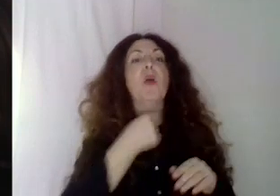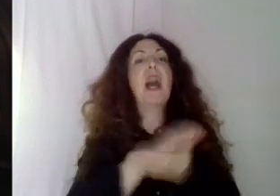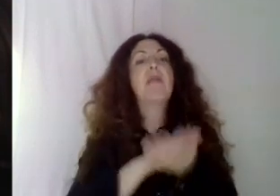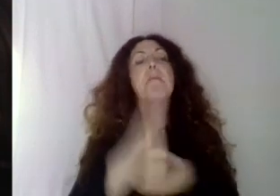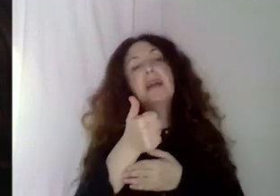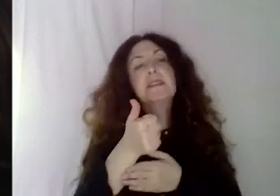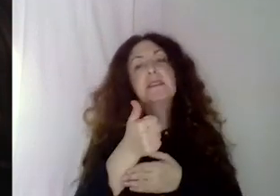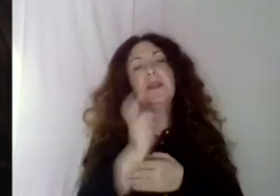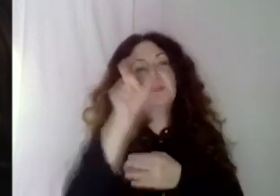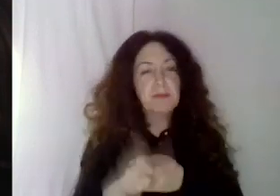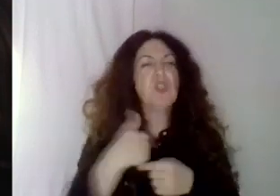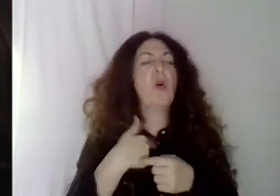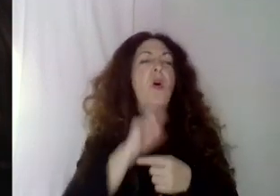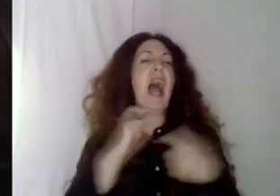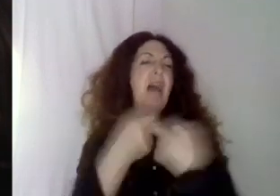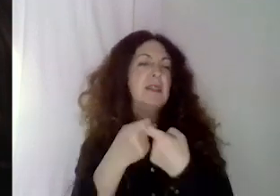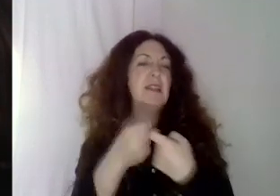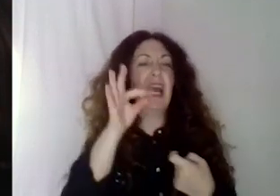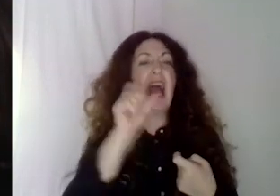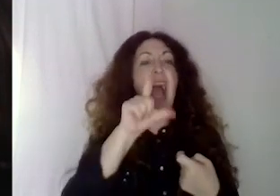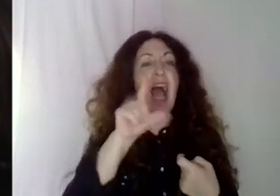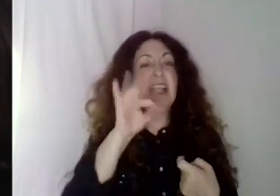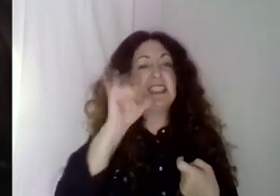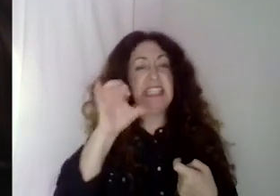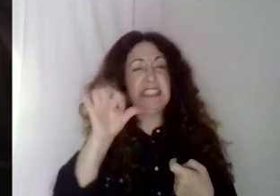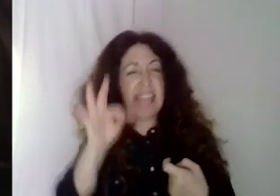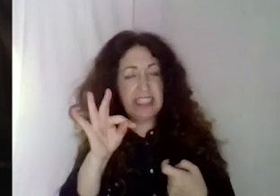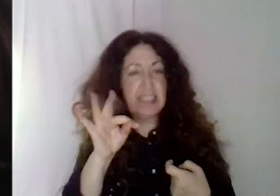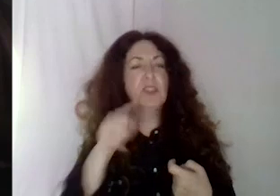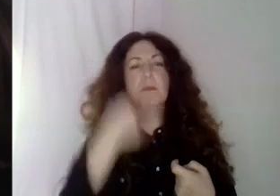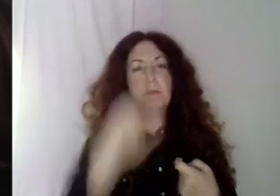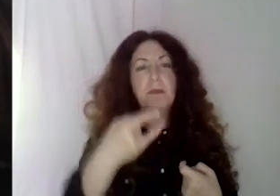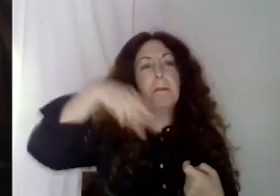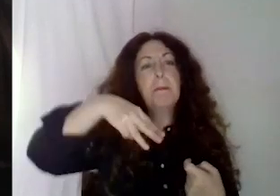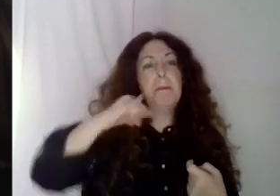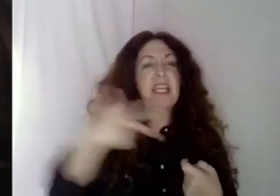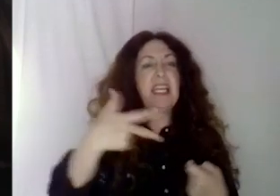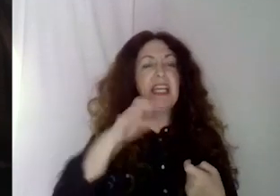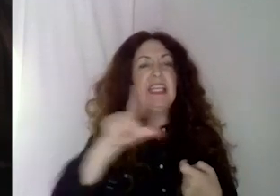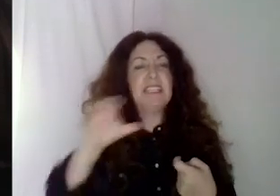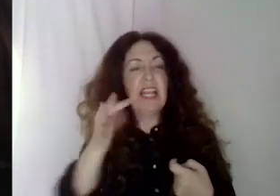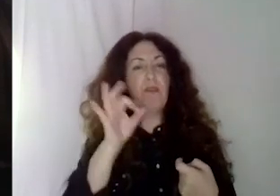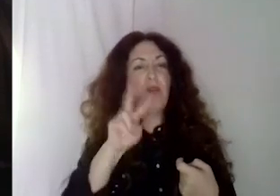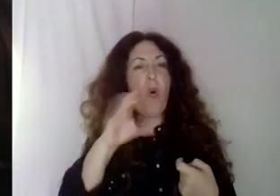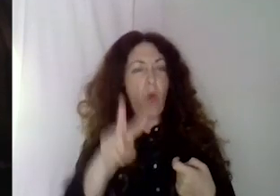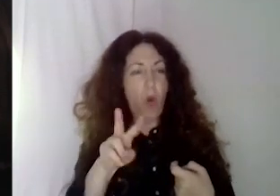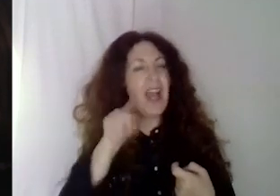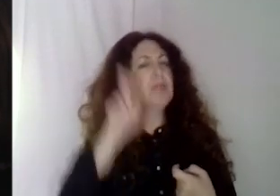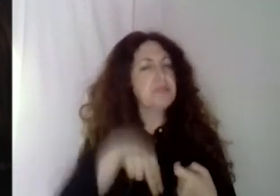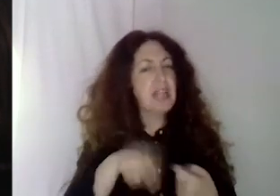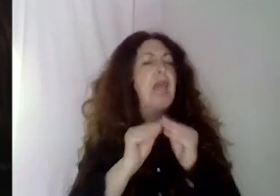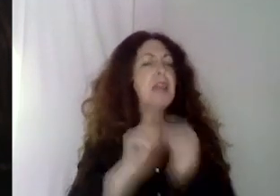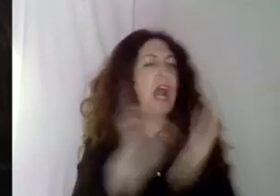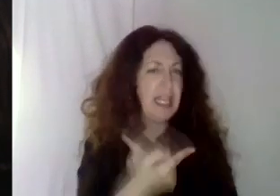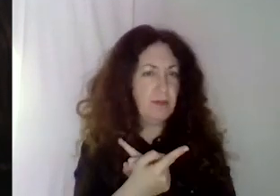Althusser. Si Althusser hubiera sido Cioran, pues han dicho, mira, un chiflado, un enfermizo, no